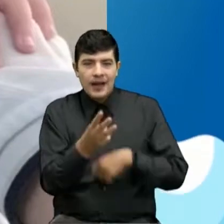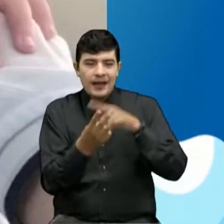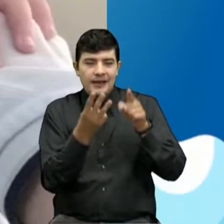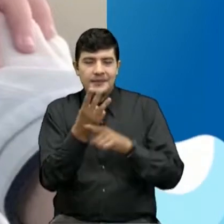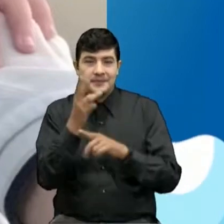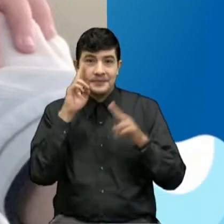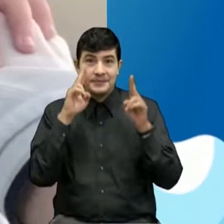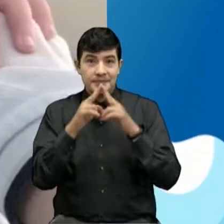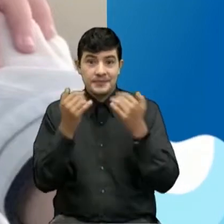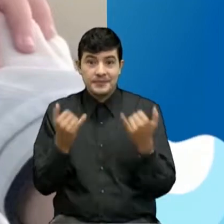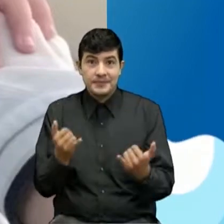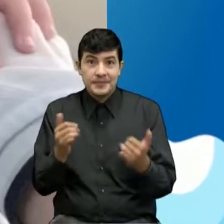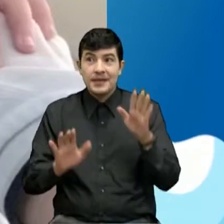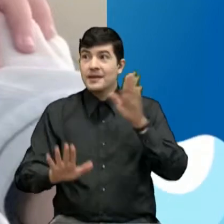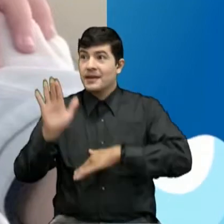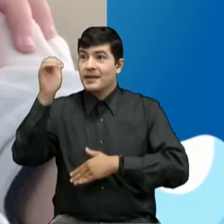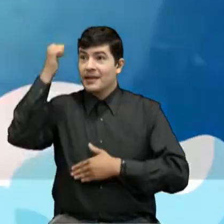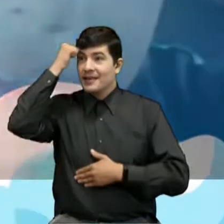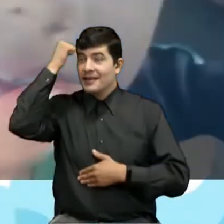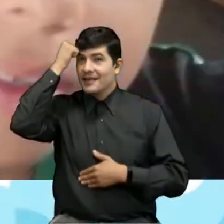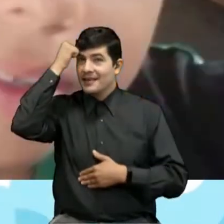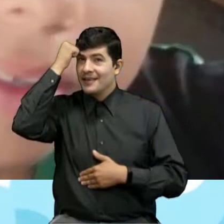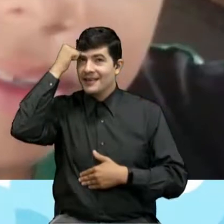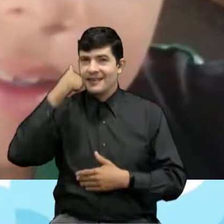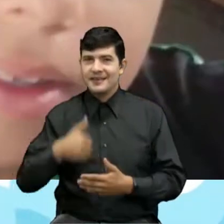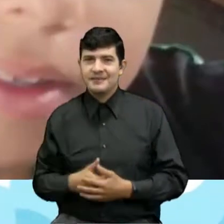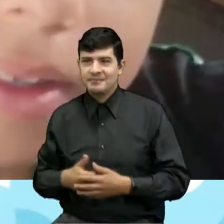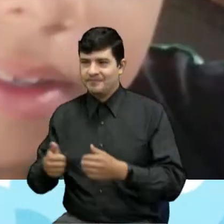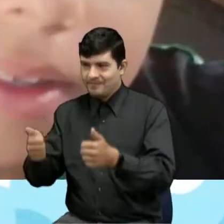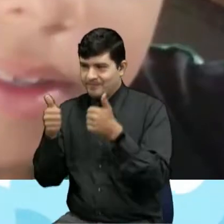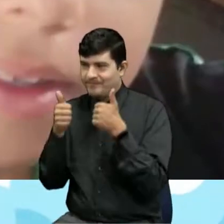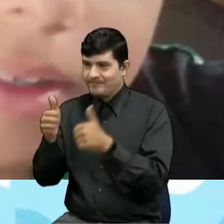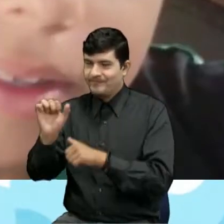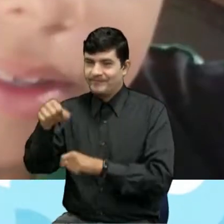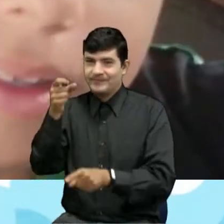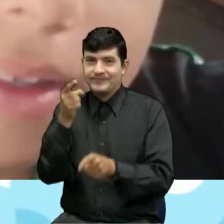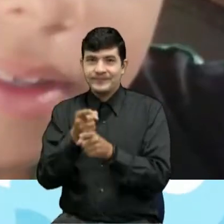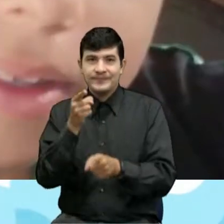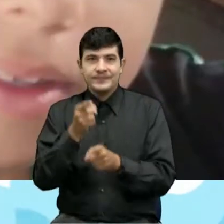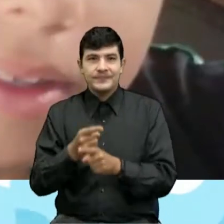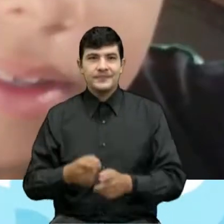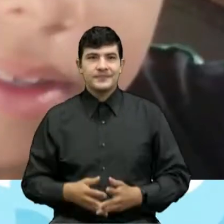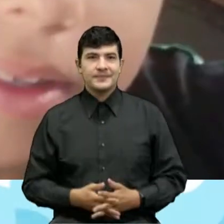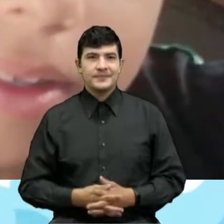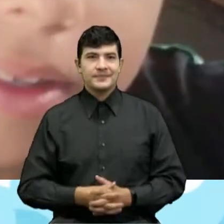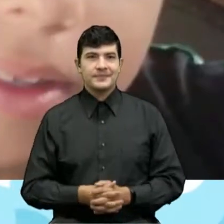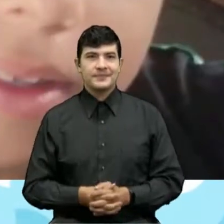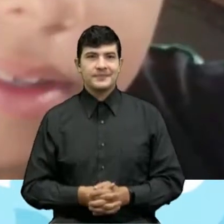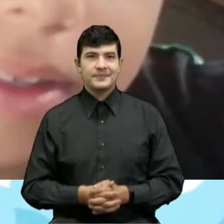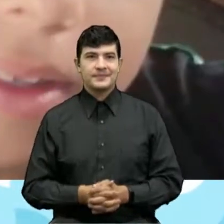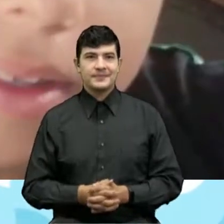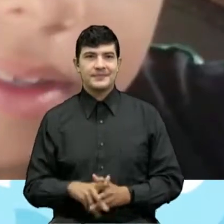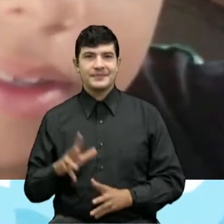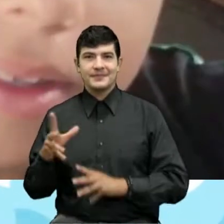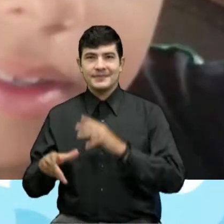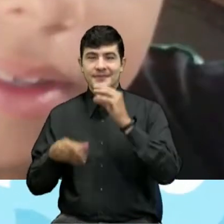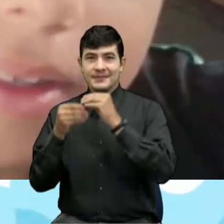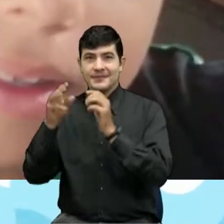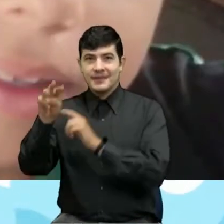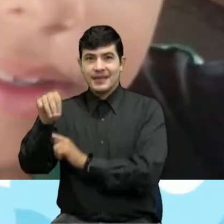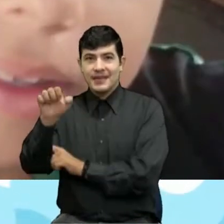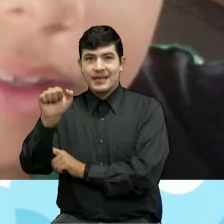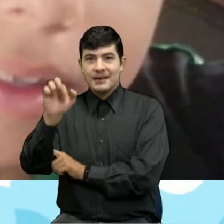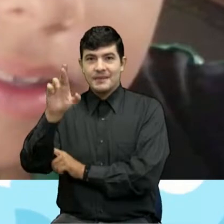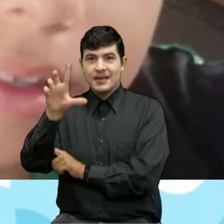viendo el día de hoy. Presente, profe. Muy bien, excelente. Tengo también a Marlon